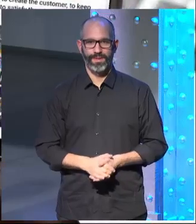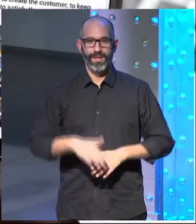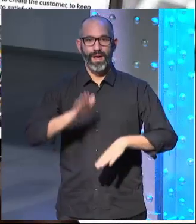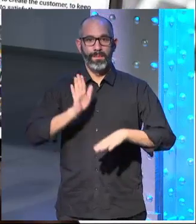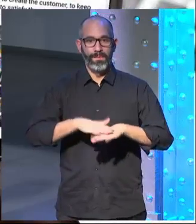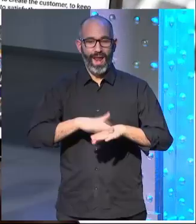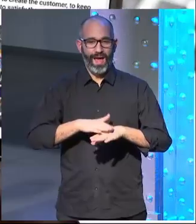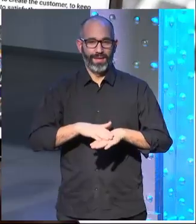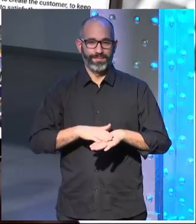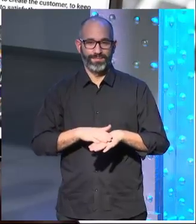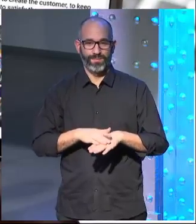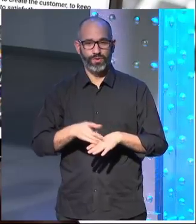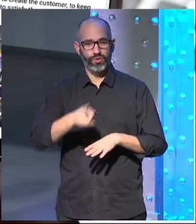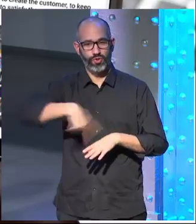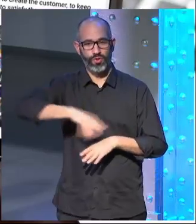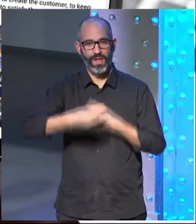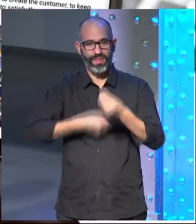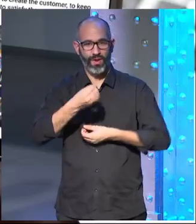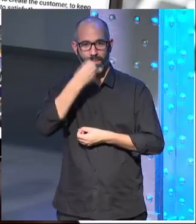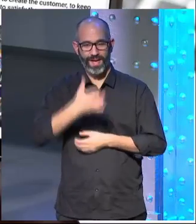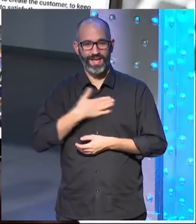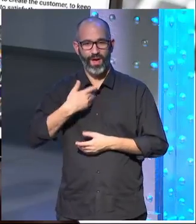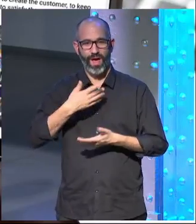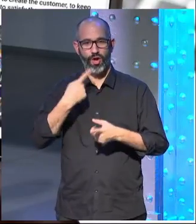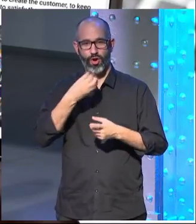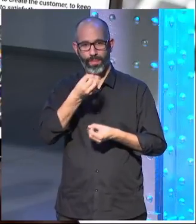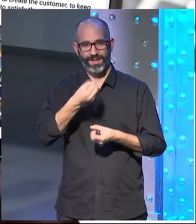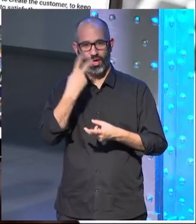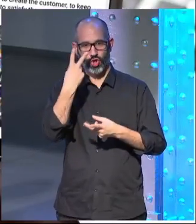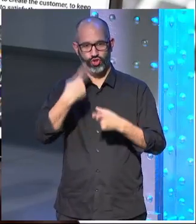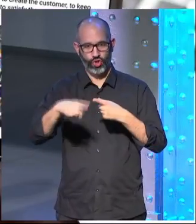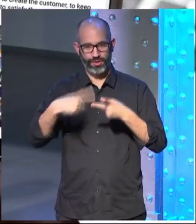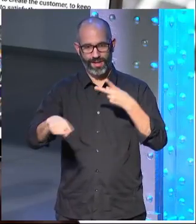Para ser muy prácticos, quiero comentaros 2 cositas. Una,